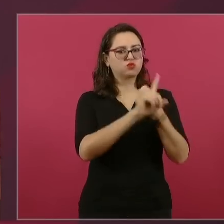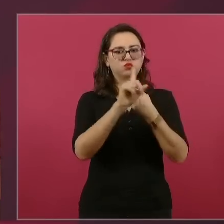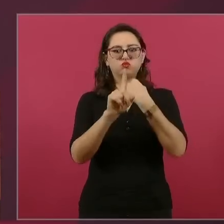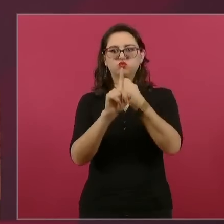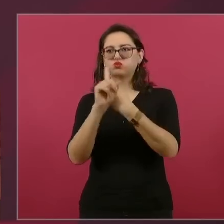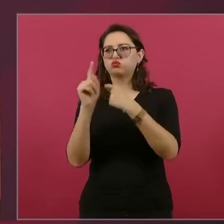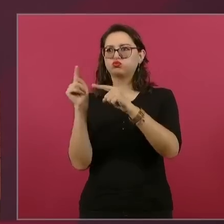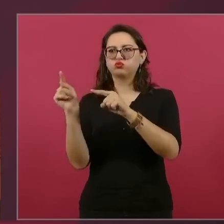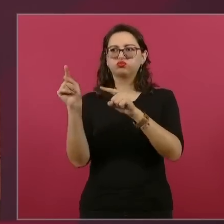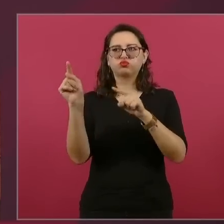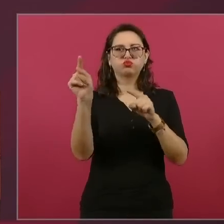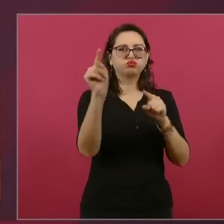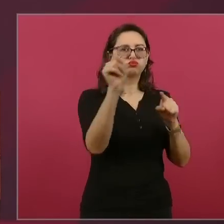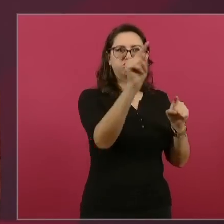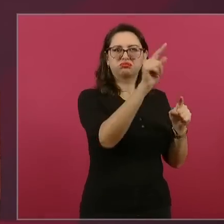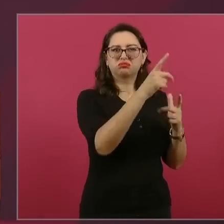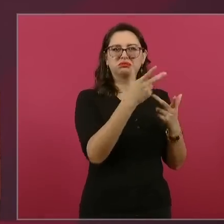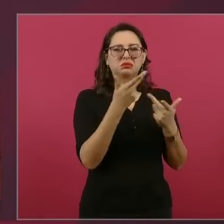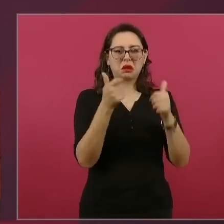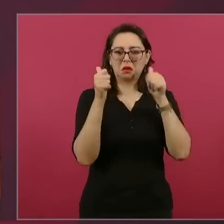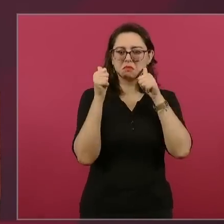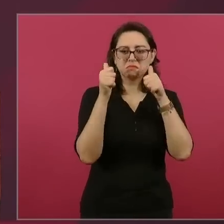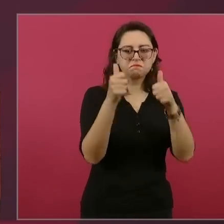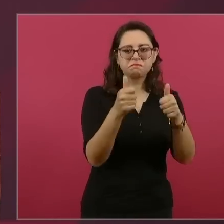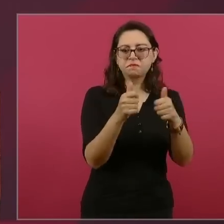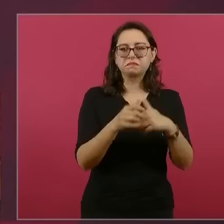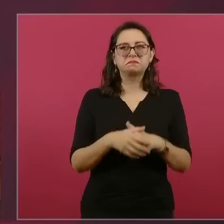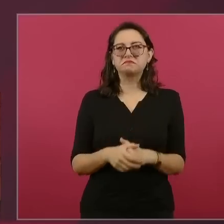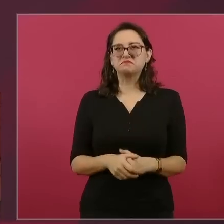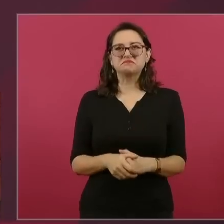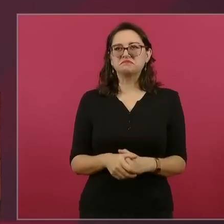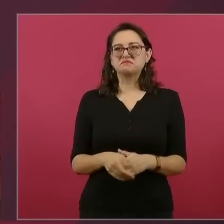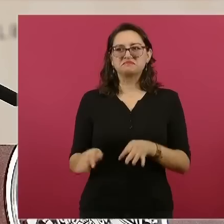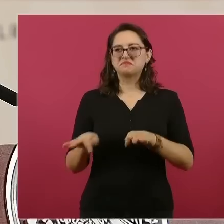problema del mundo, que es la desigualdad.